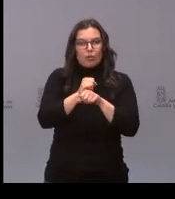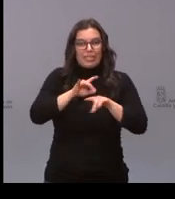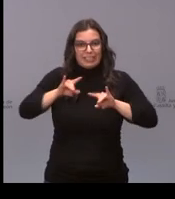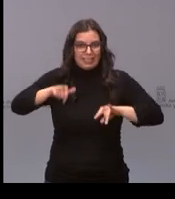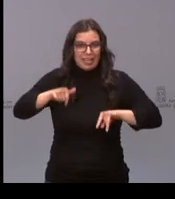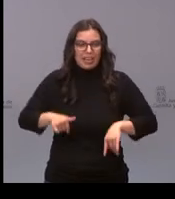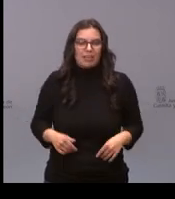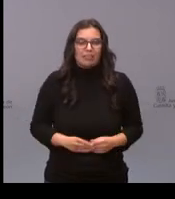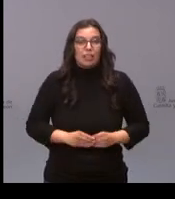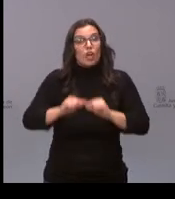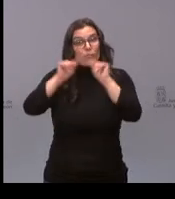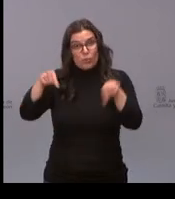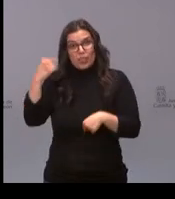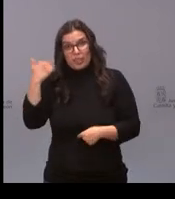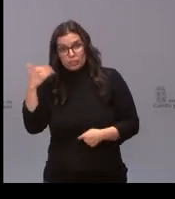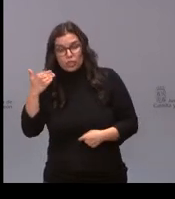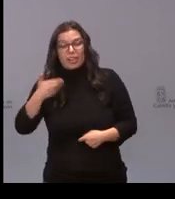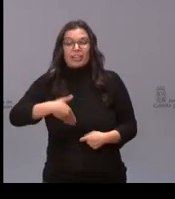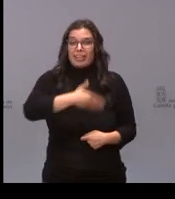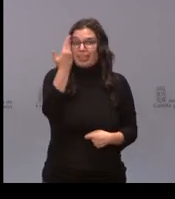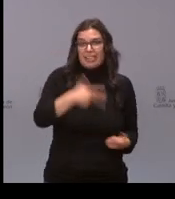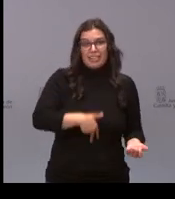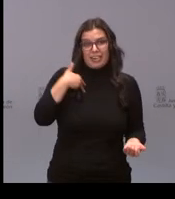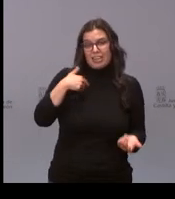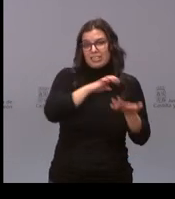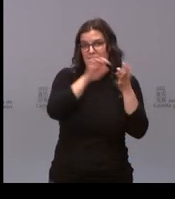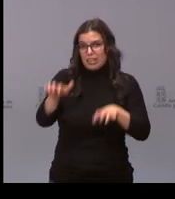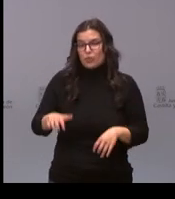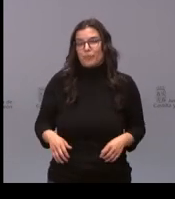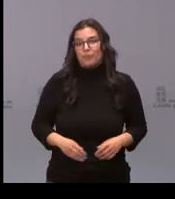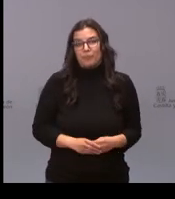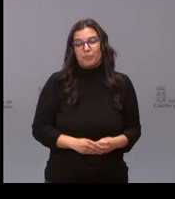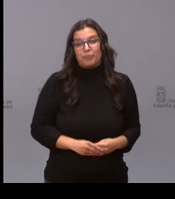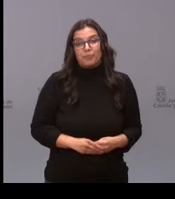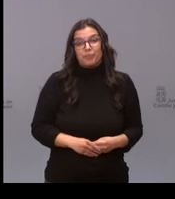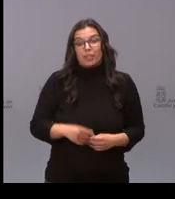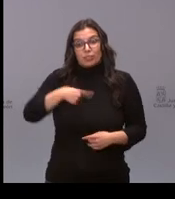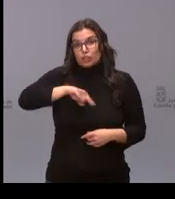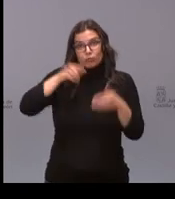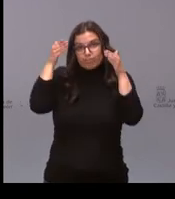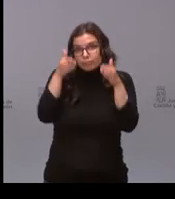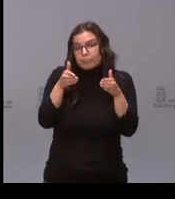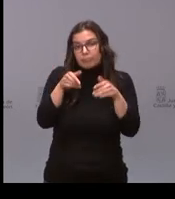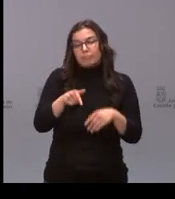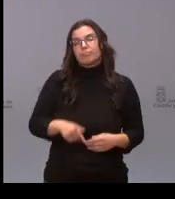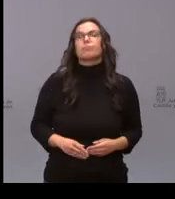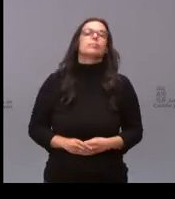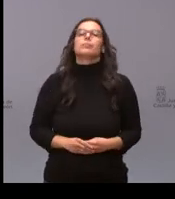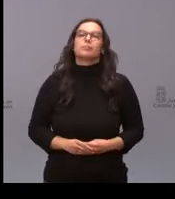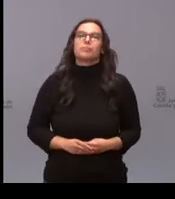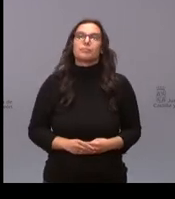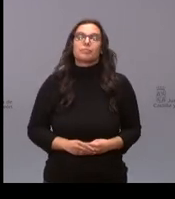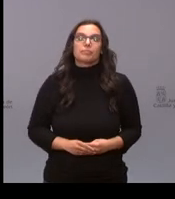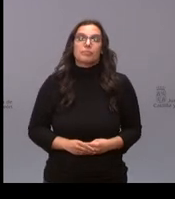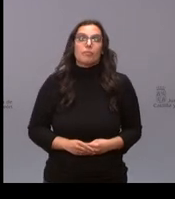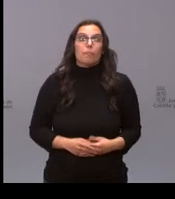tierra, de la provincia de Soria y de cualquier provincia de Castilla y León. Eso es en lo que tenemos que trabajar.